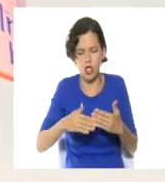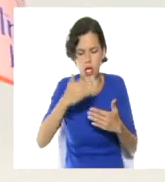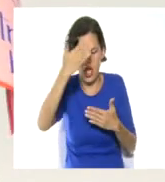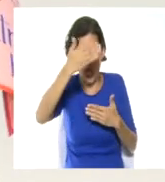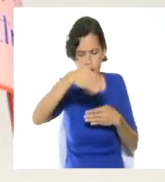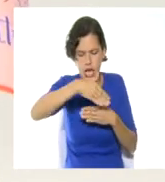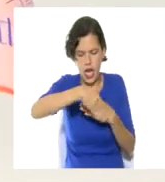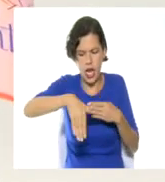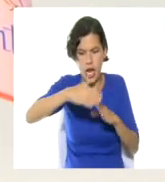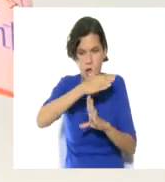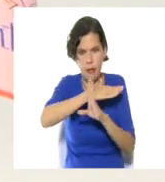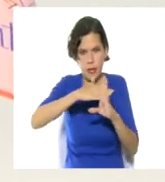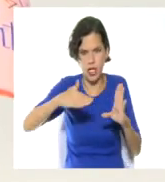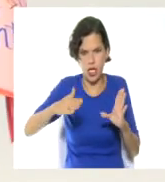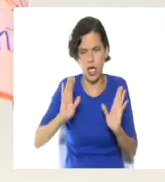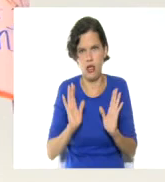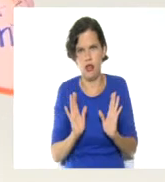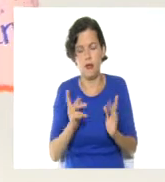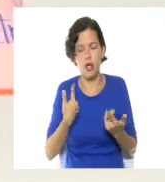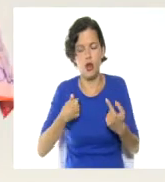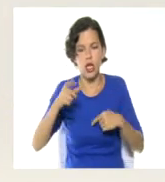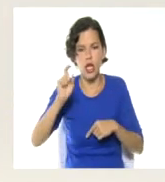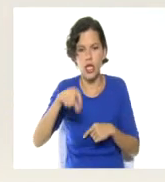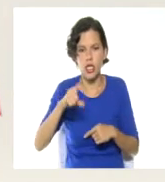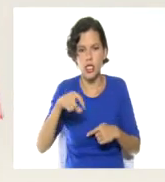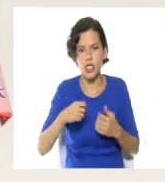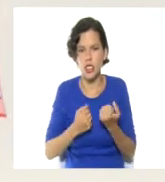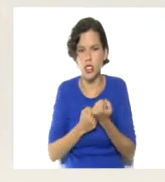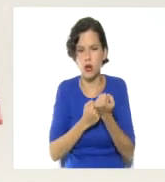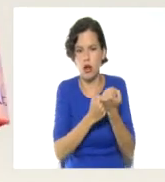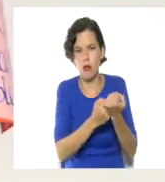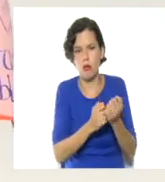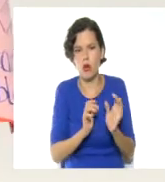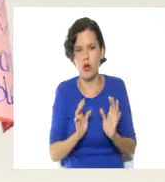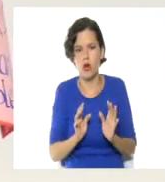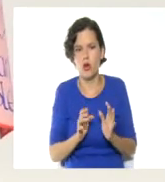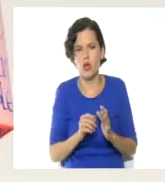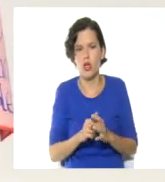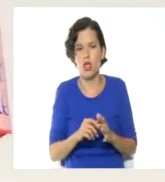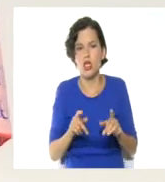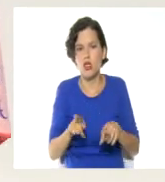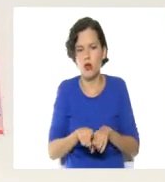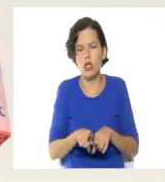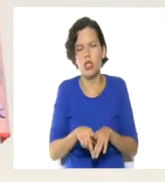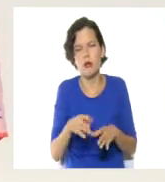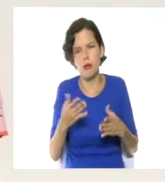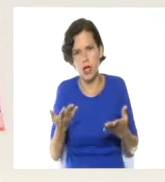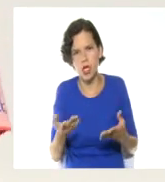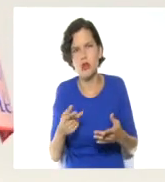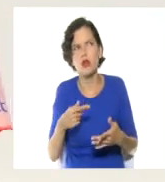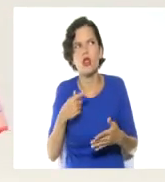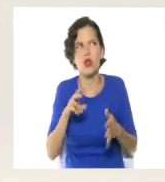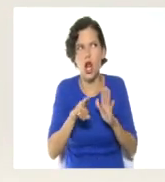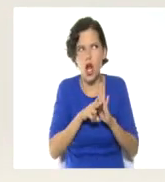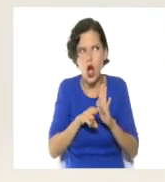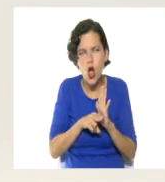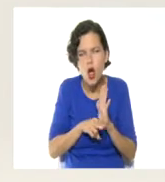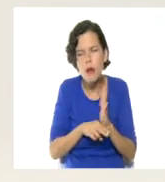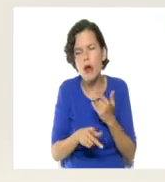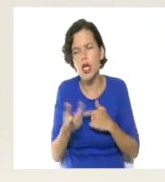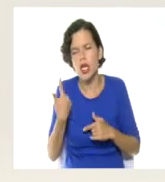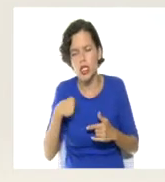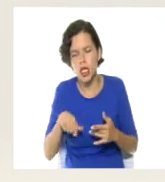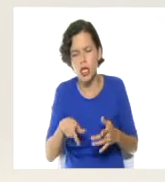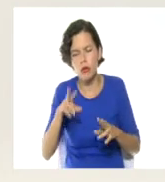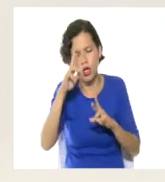medio, a menos que necesite un apoyo. Y sin embargo, para eso también hay una serie de normativas que debemos